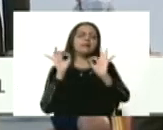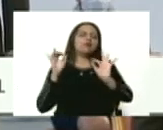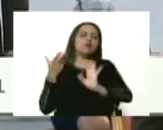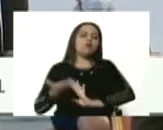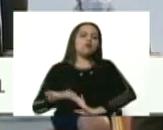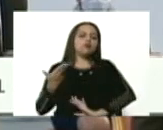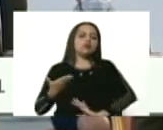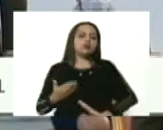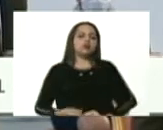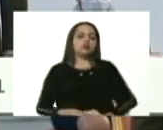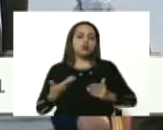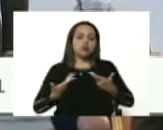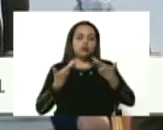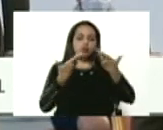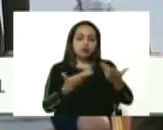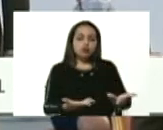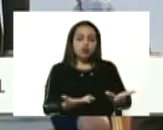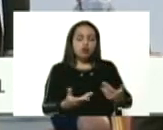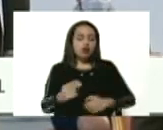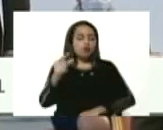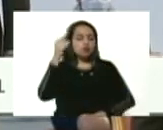Nos los colocó como fecha reto.